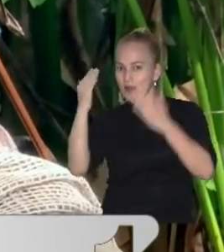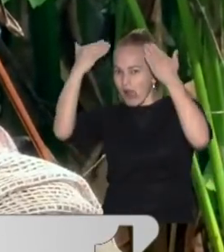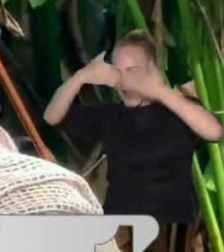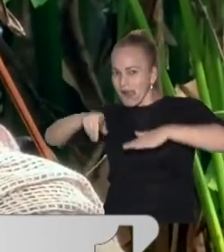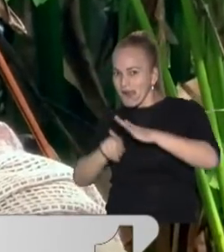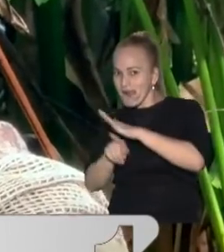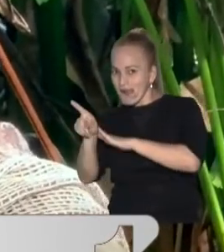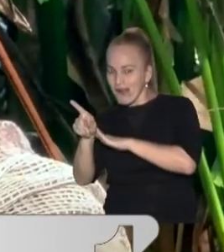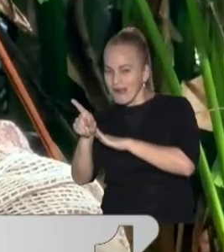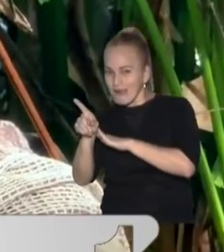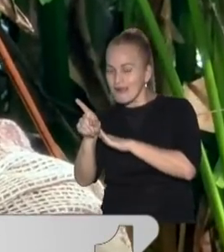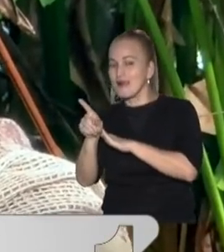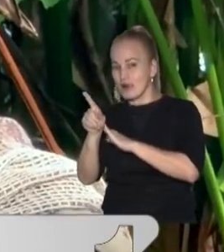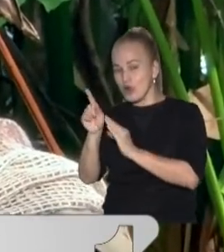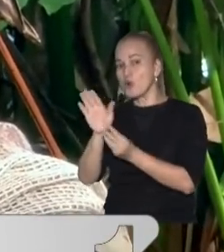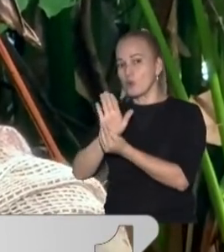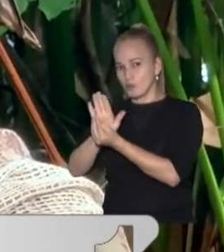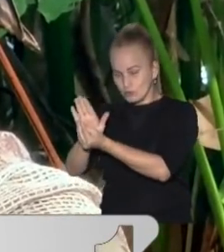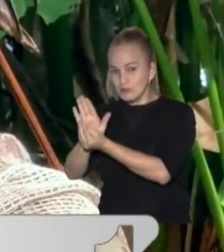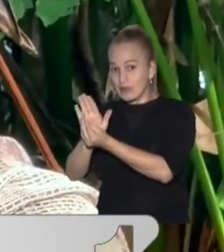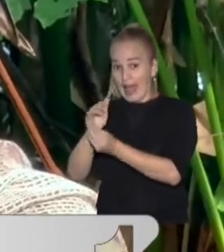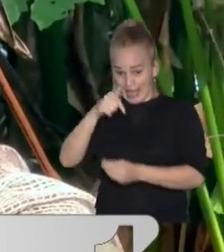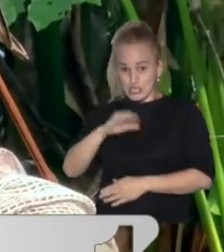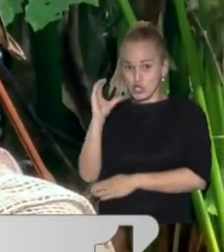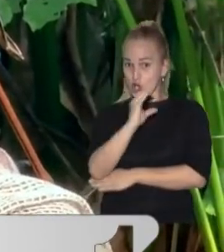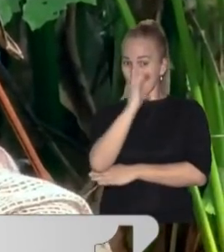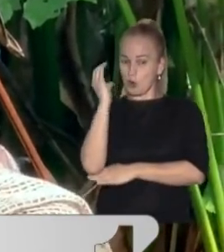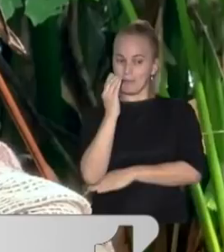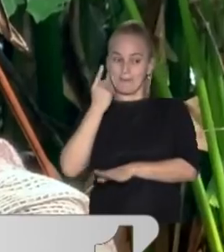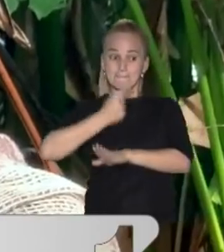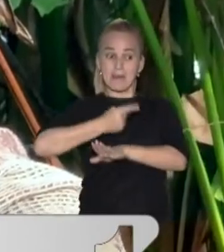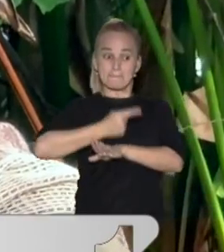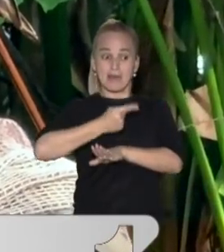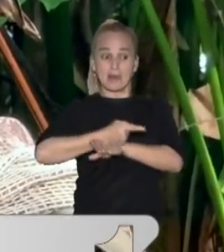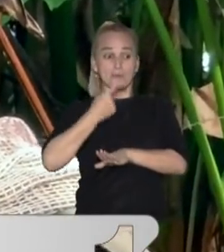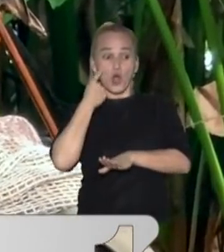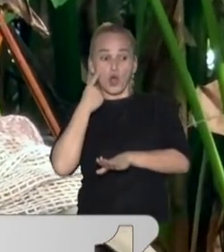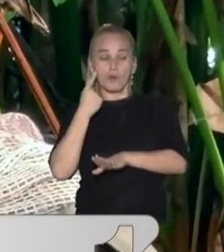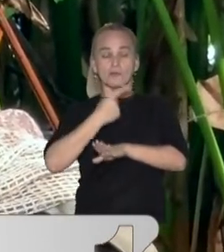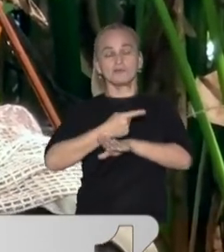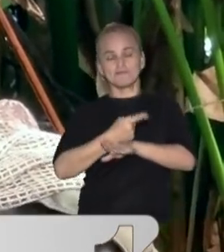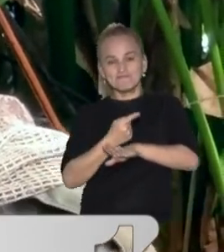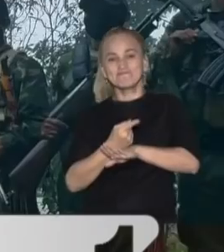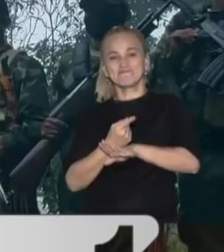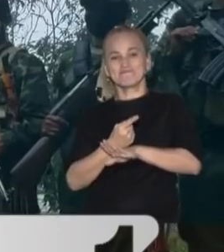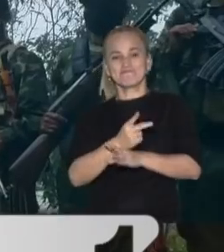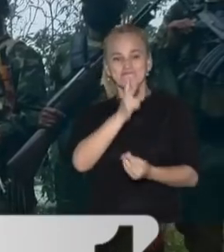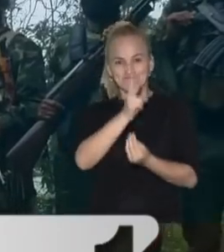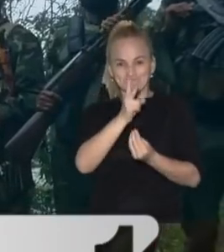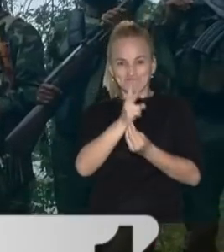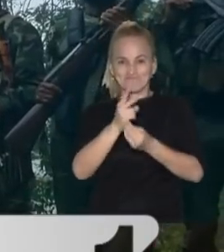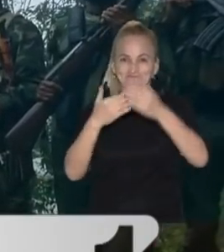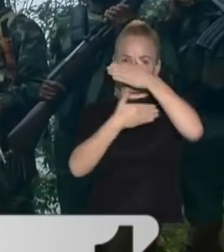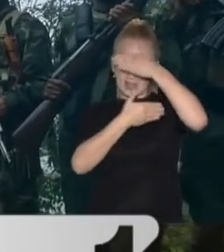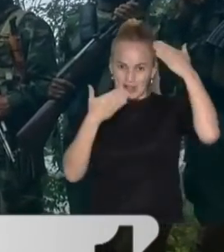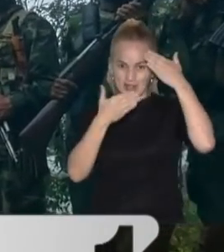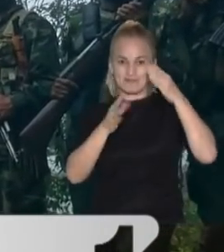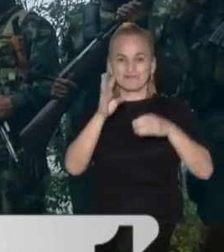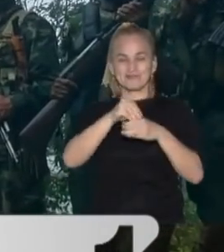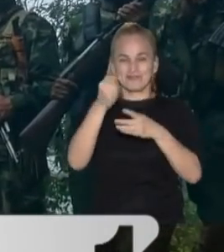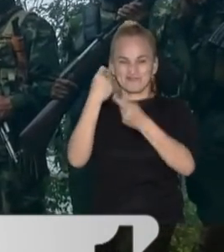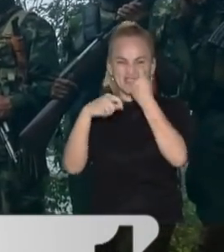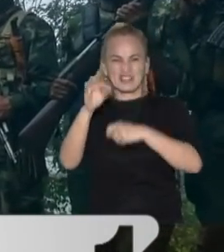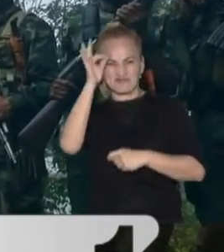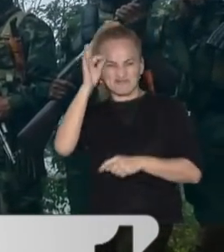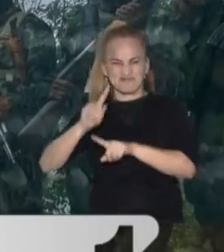en Colombia a varios mandos medios de esa guerrilla que han estado involucrados en varias acciones armadas y en narcotráfico.